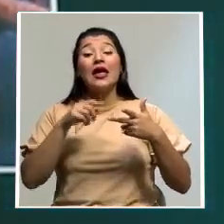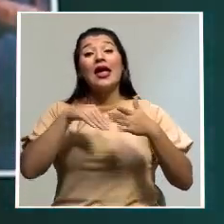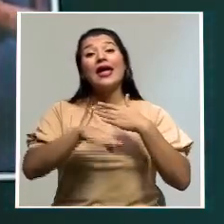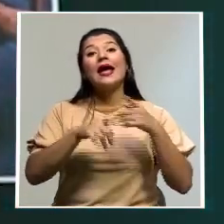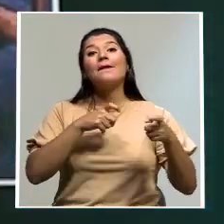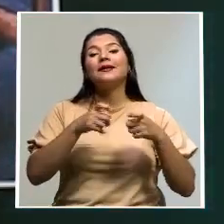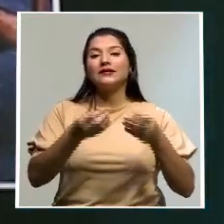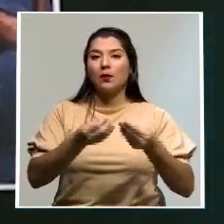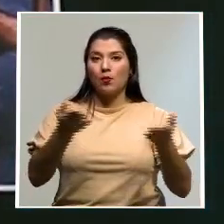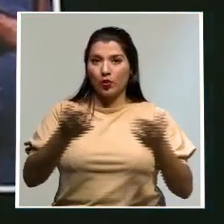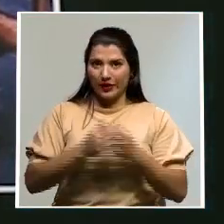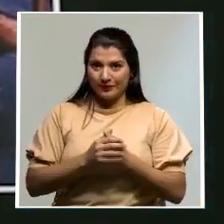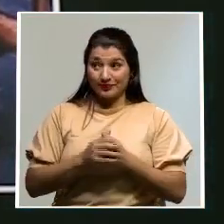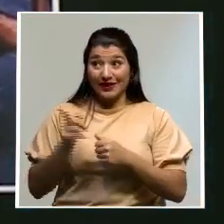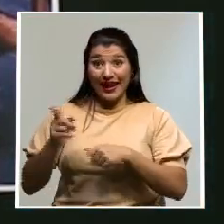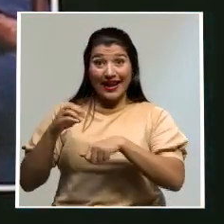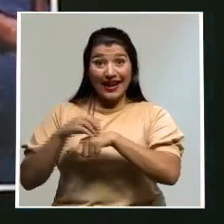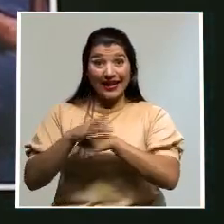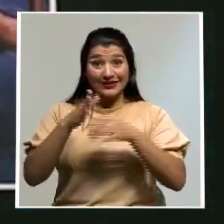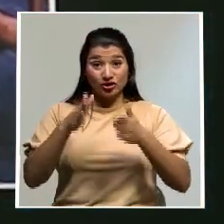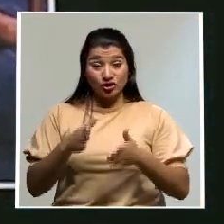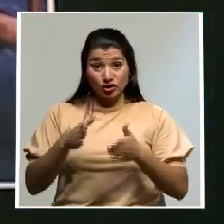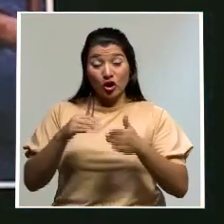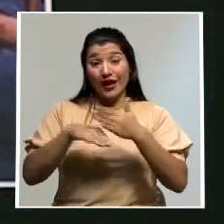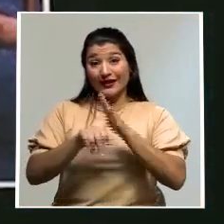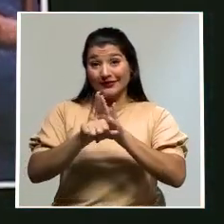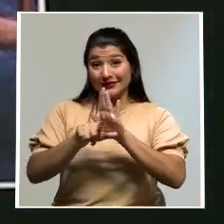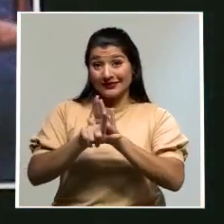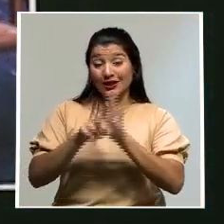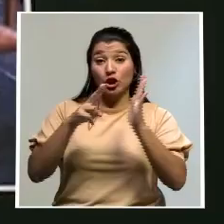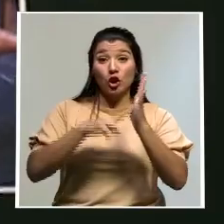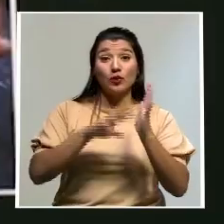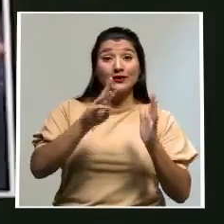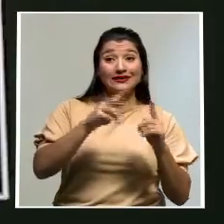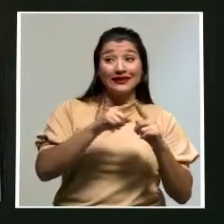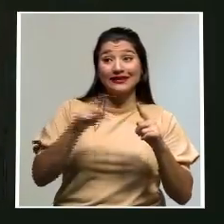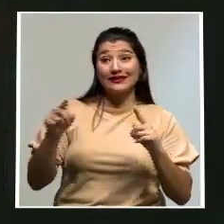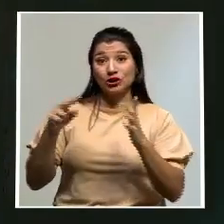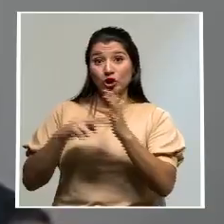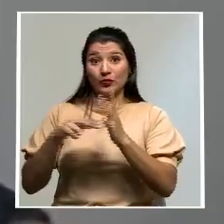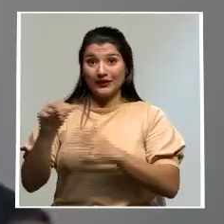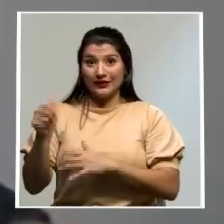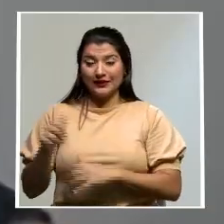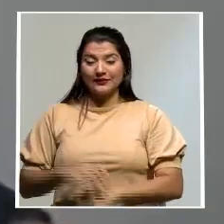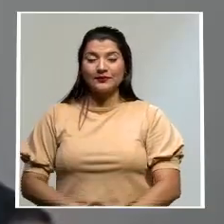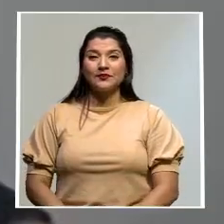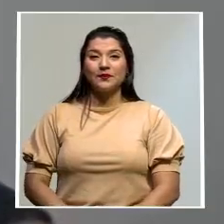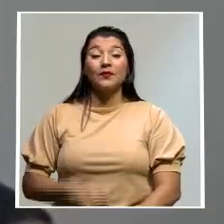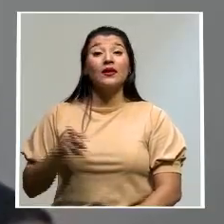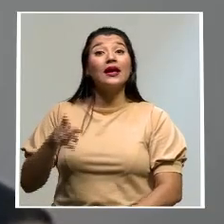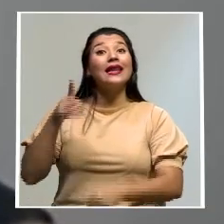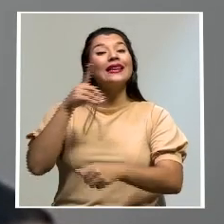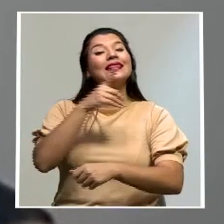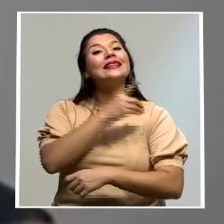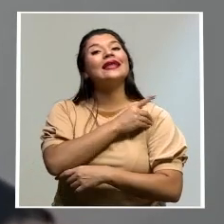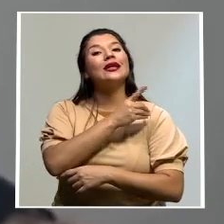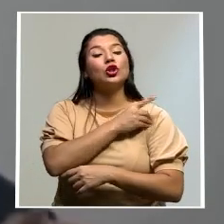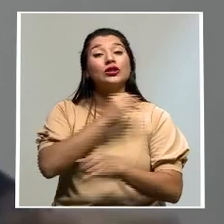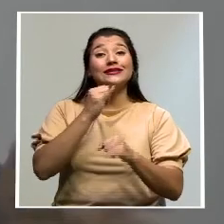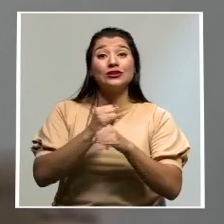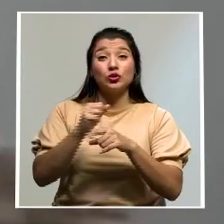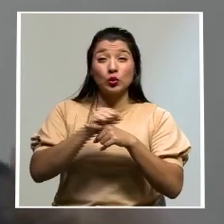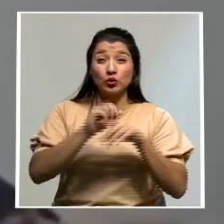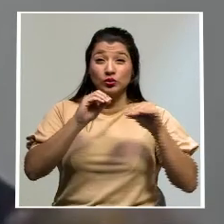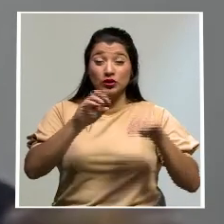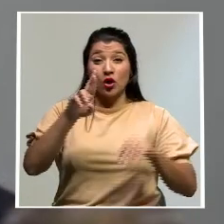administración pública. Fue asesor legislativo entre el 2006 y el 2010. Fue director del Instituto de